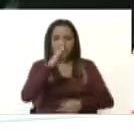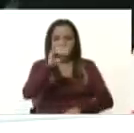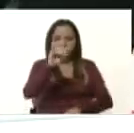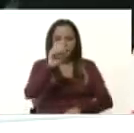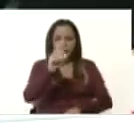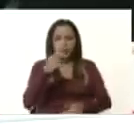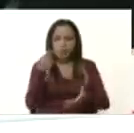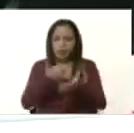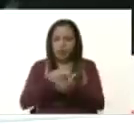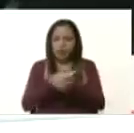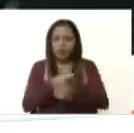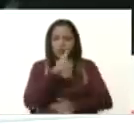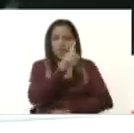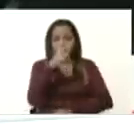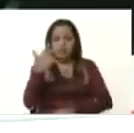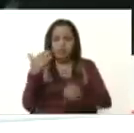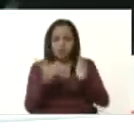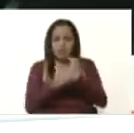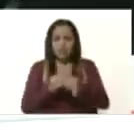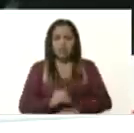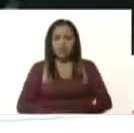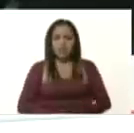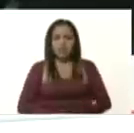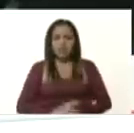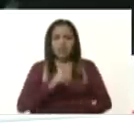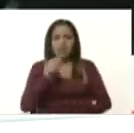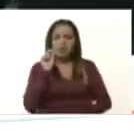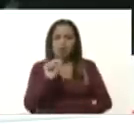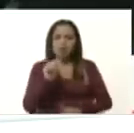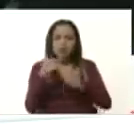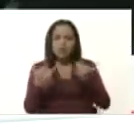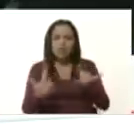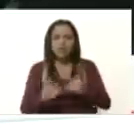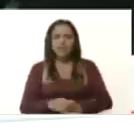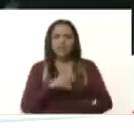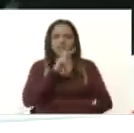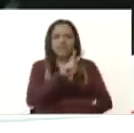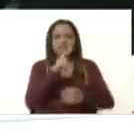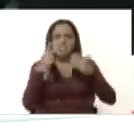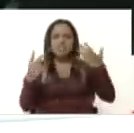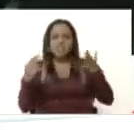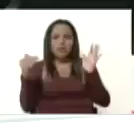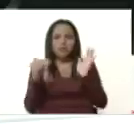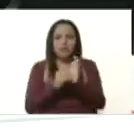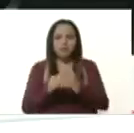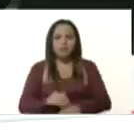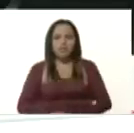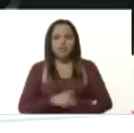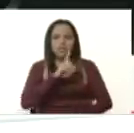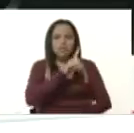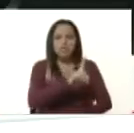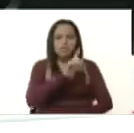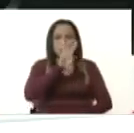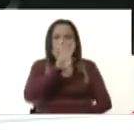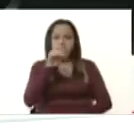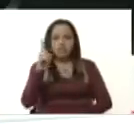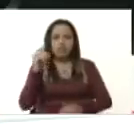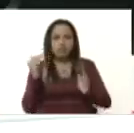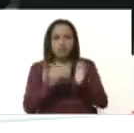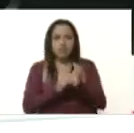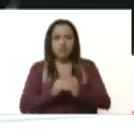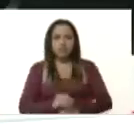mil. Comercios afiliados a Punto Ya, 27 mil. 141 mil